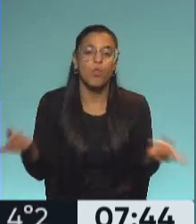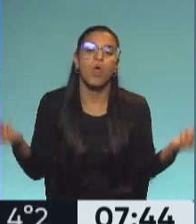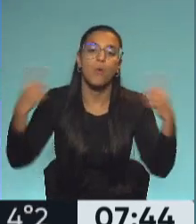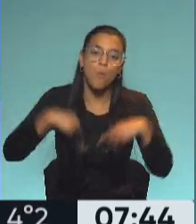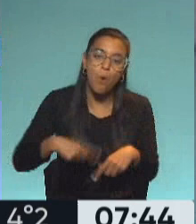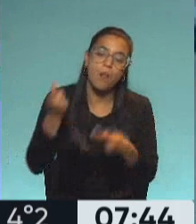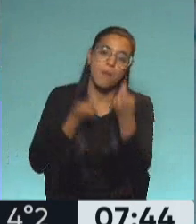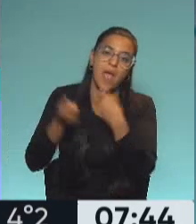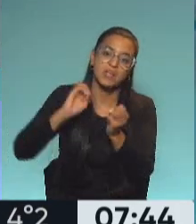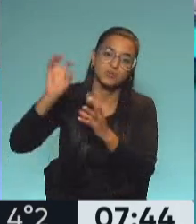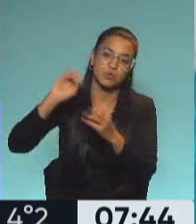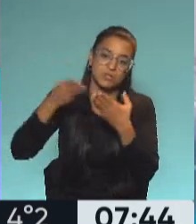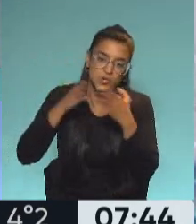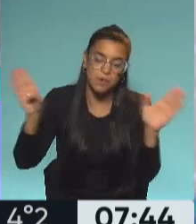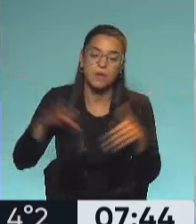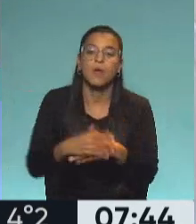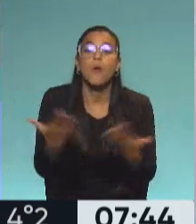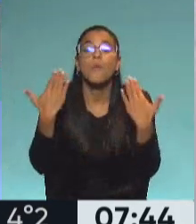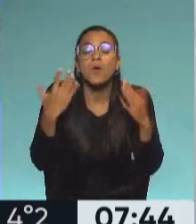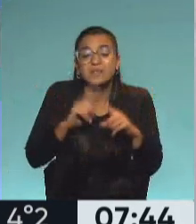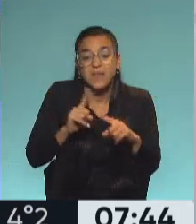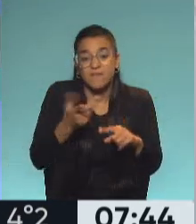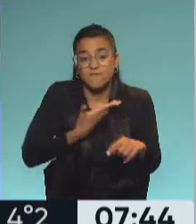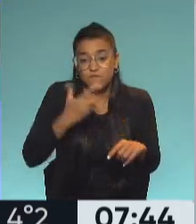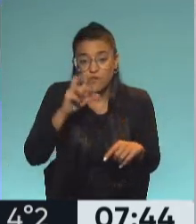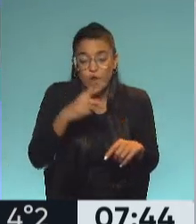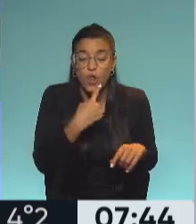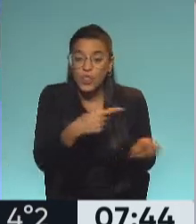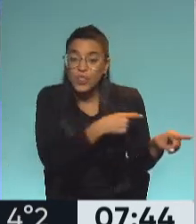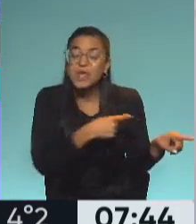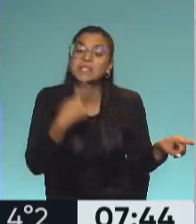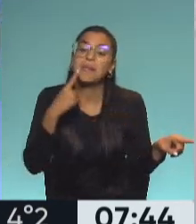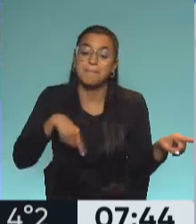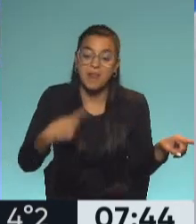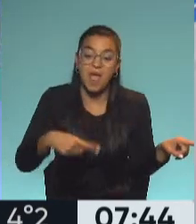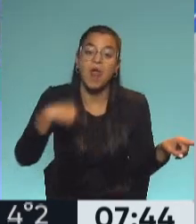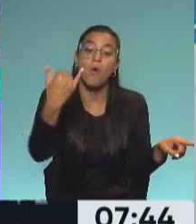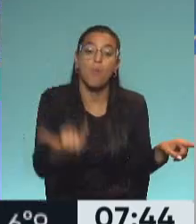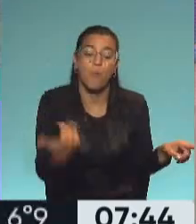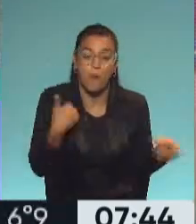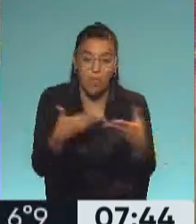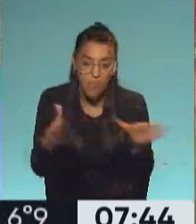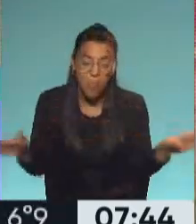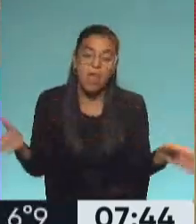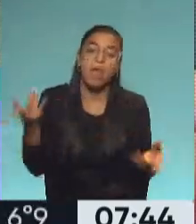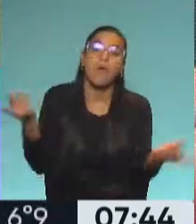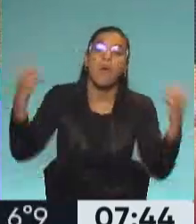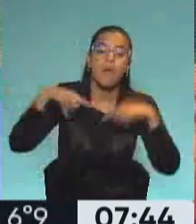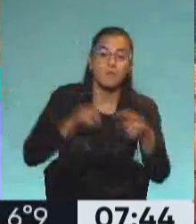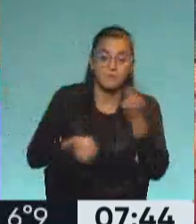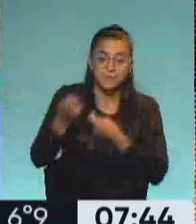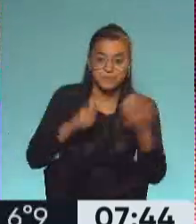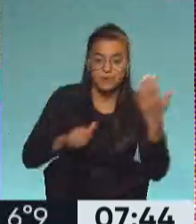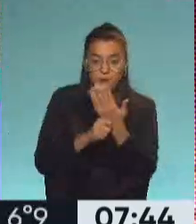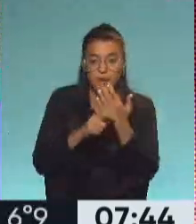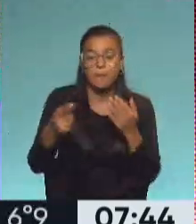las exportaciones. A ver, Flor nos cuenta que probablemente entre mañana y el jueves, según lo que señalan las entidades agropecuarias, se retomaría la comercialización de